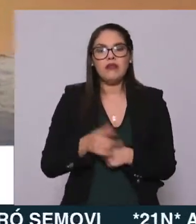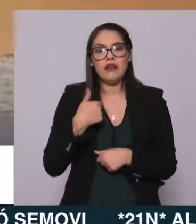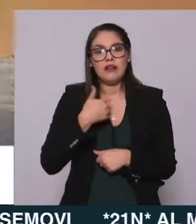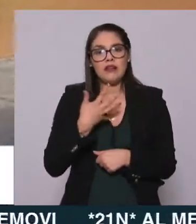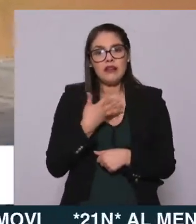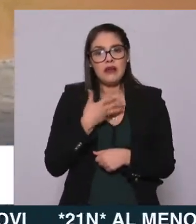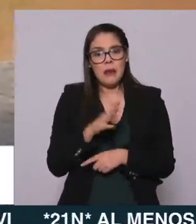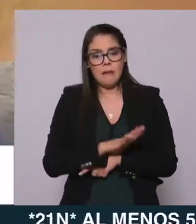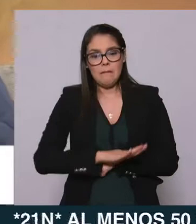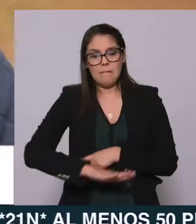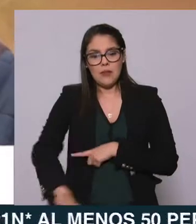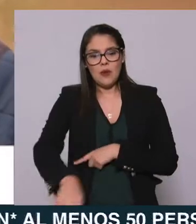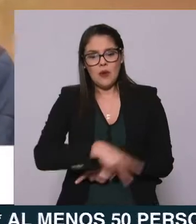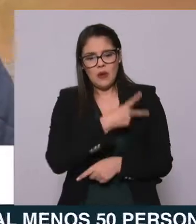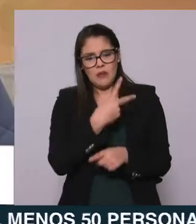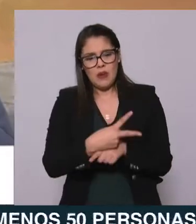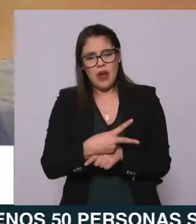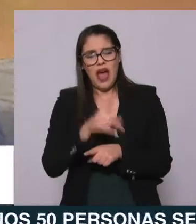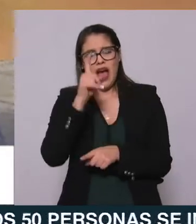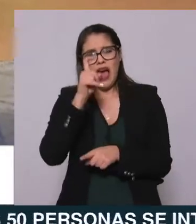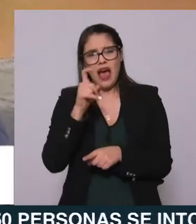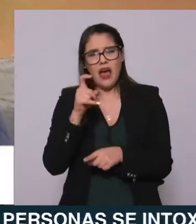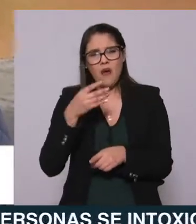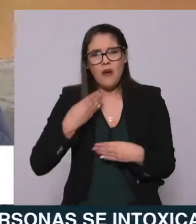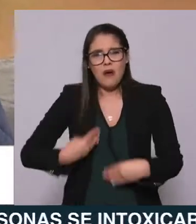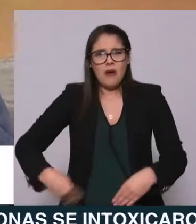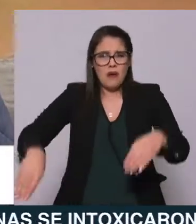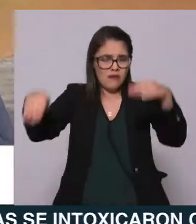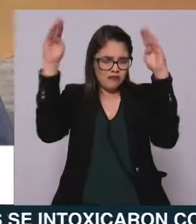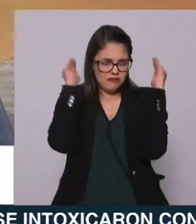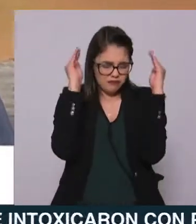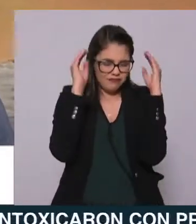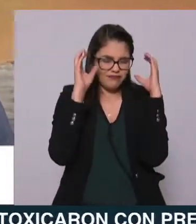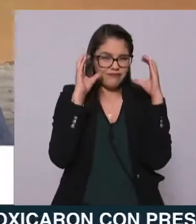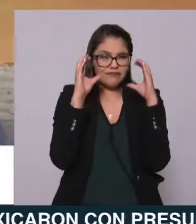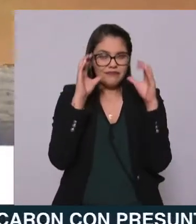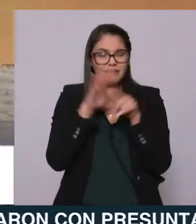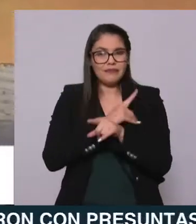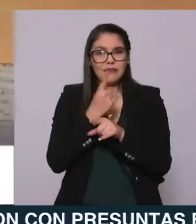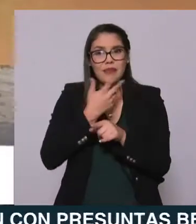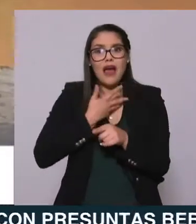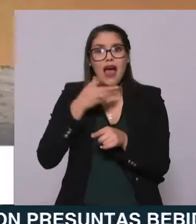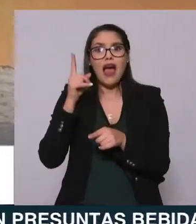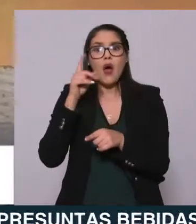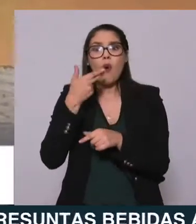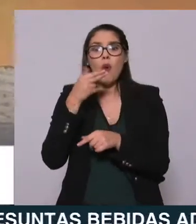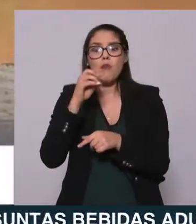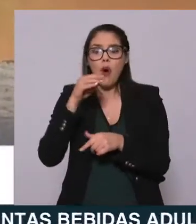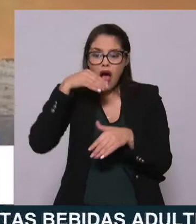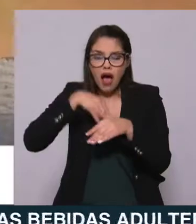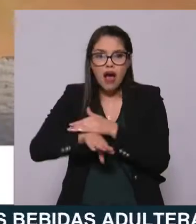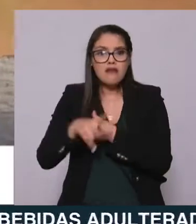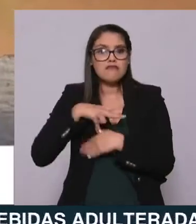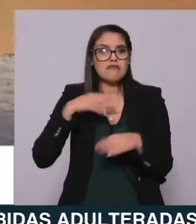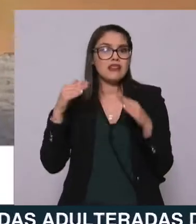tirados con trapos húmedos para que no nos intoxicáramos, porque ya el humo estaba dentro de la casa también.